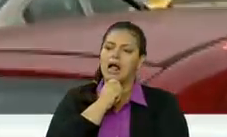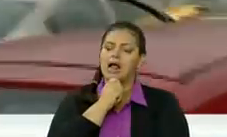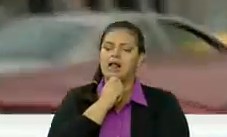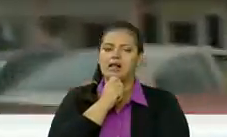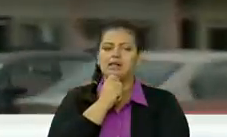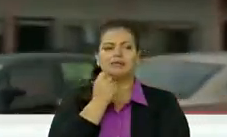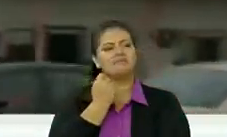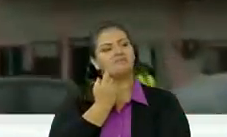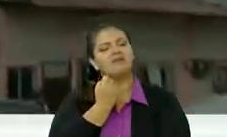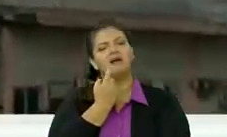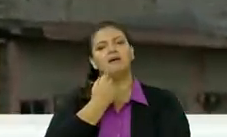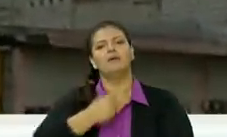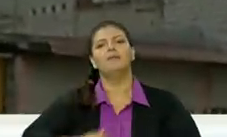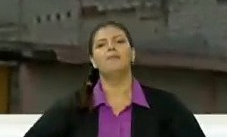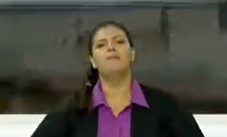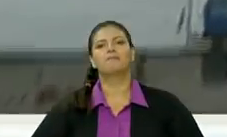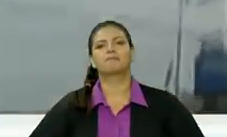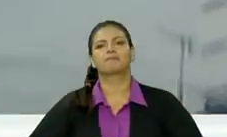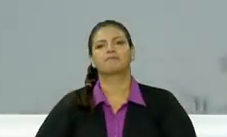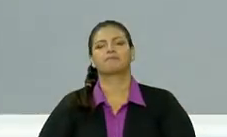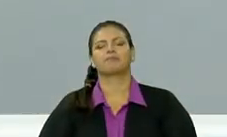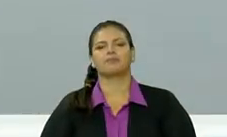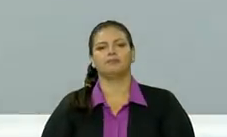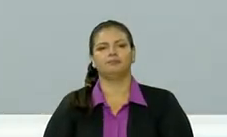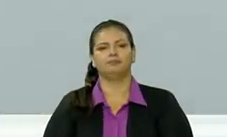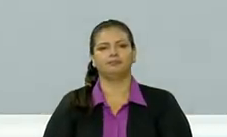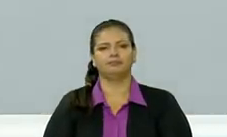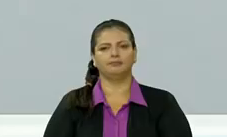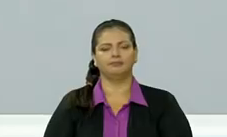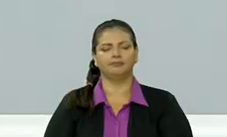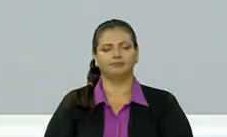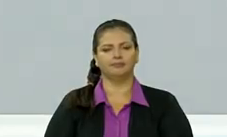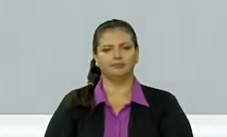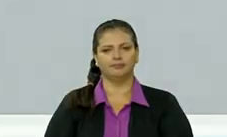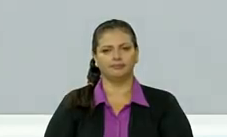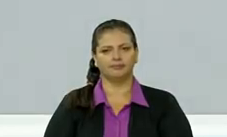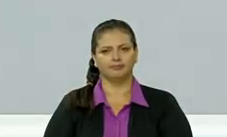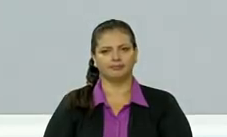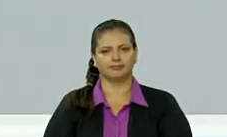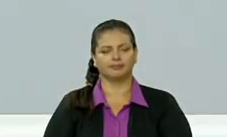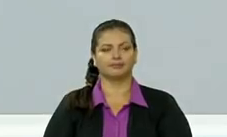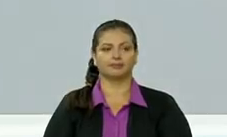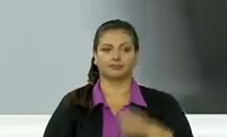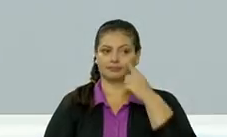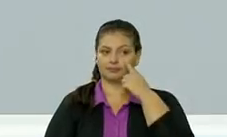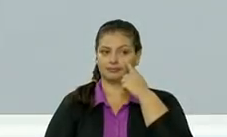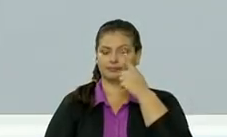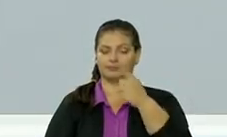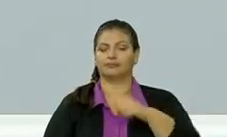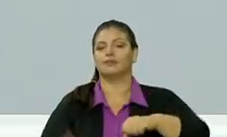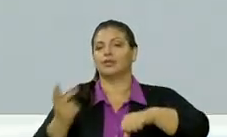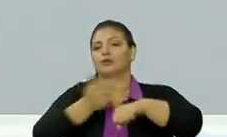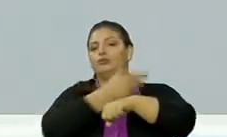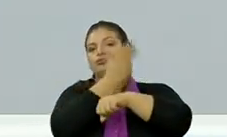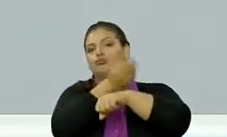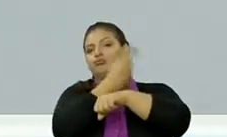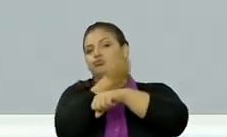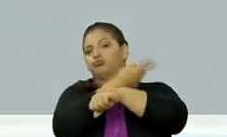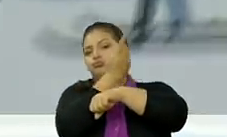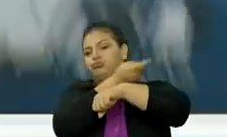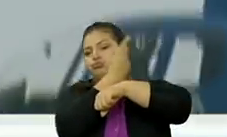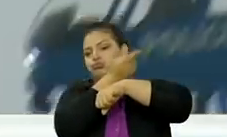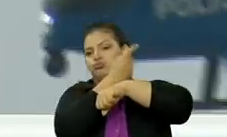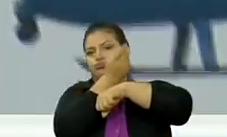Ahí está. Ahí va irán unos dos o tres agentes con las respectivas cámaras, los